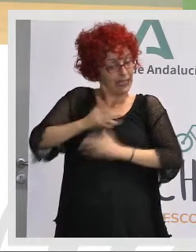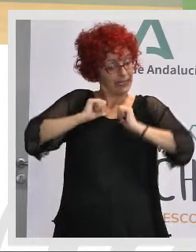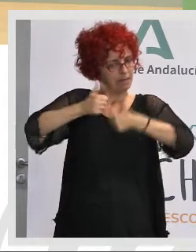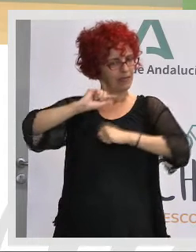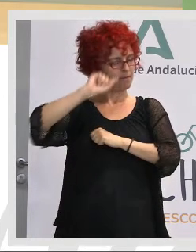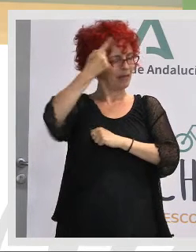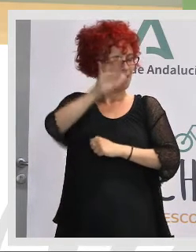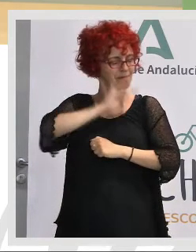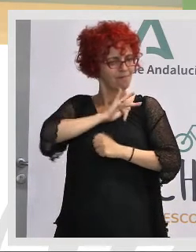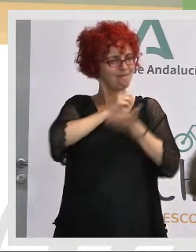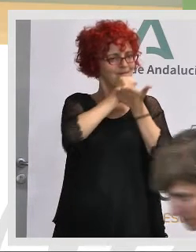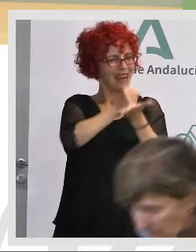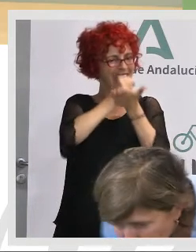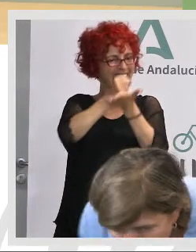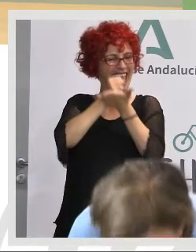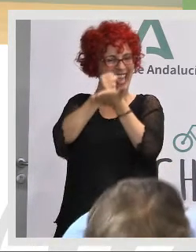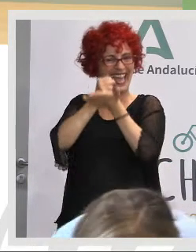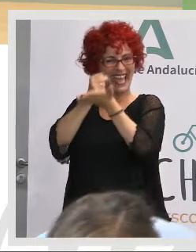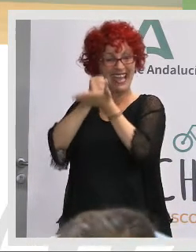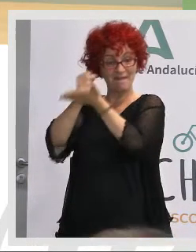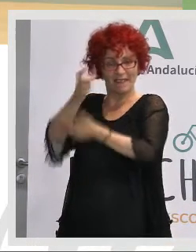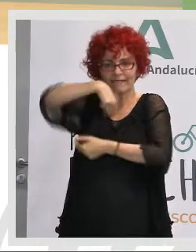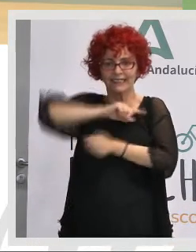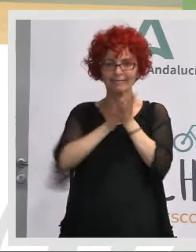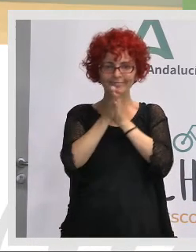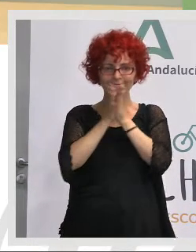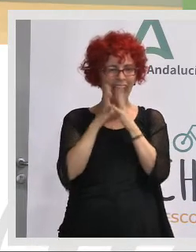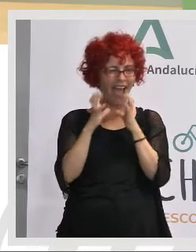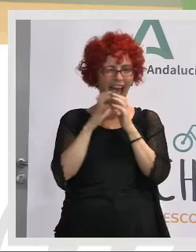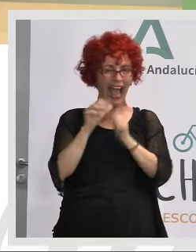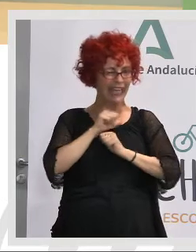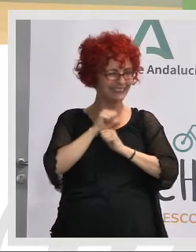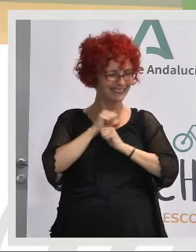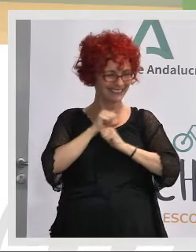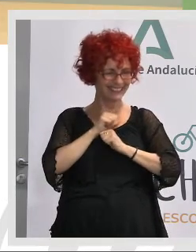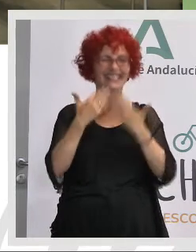daros ese premio que sé que lo estáis esperando. Muchísimas gracias.